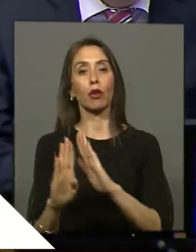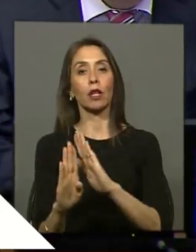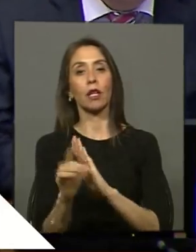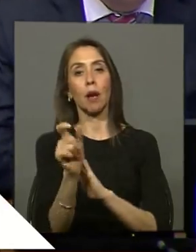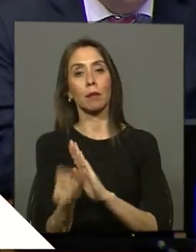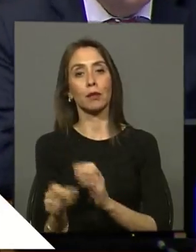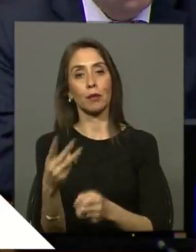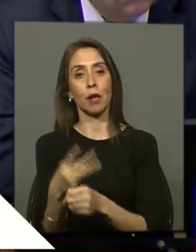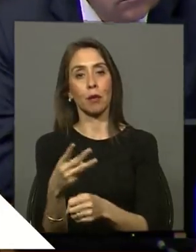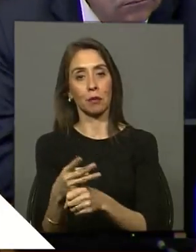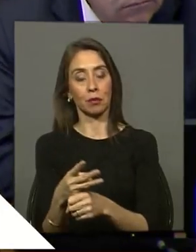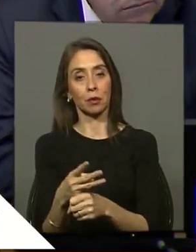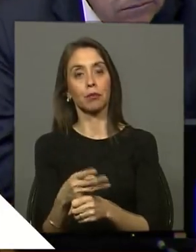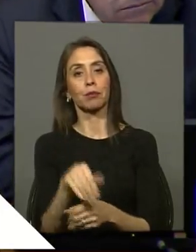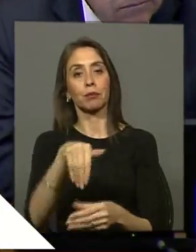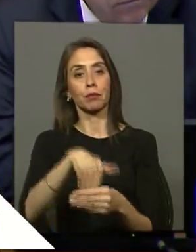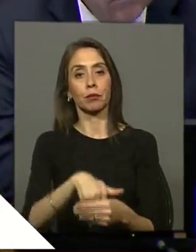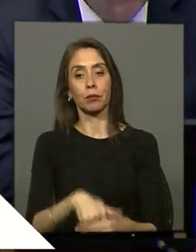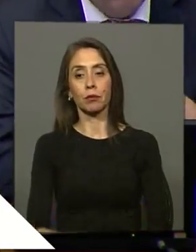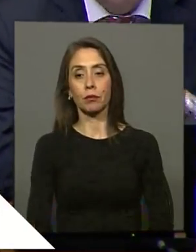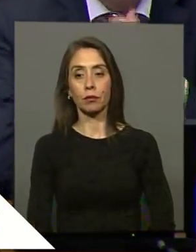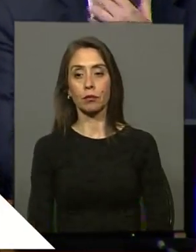de los adultos mayores en votación